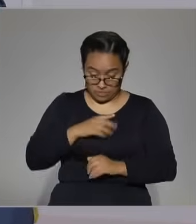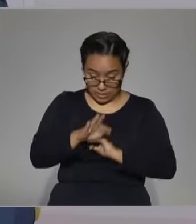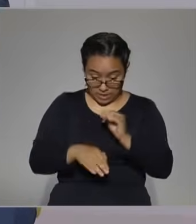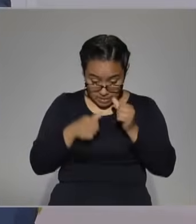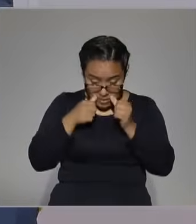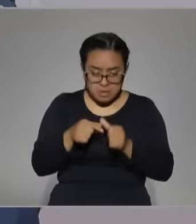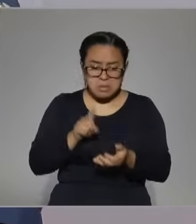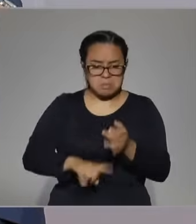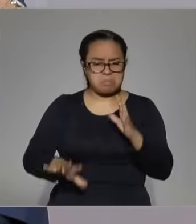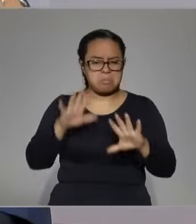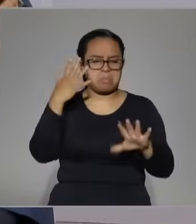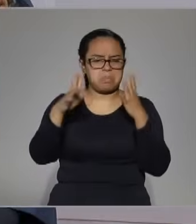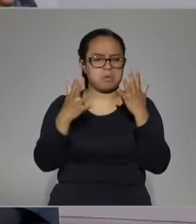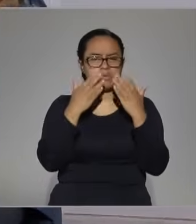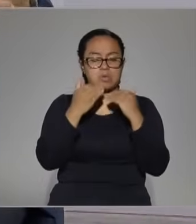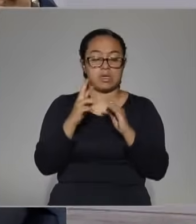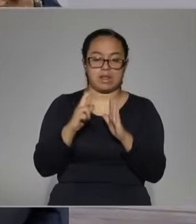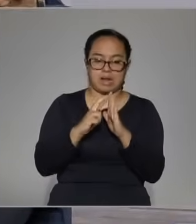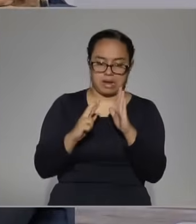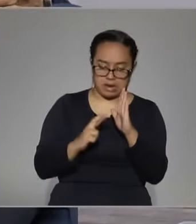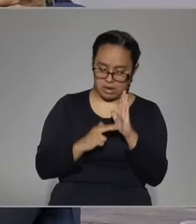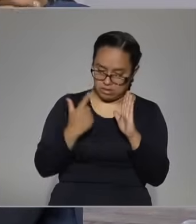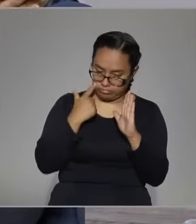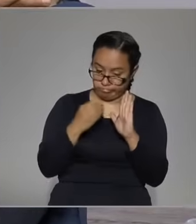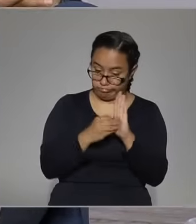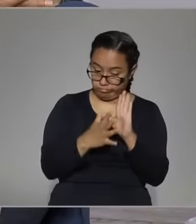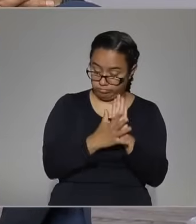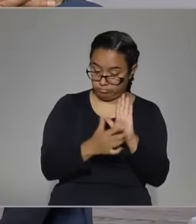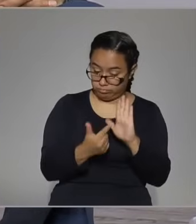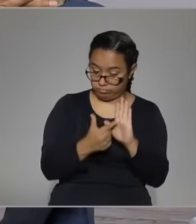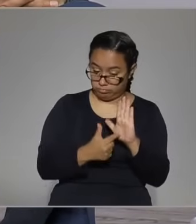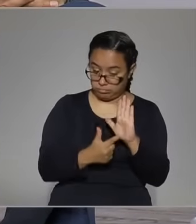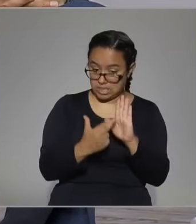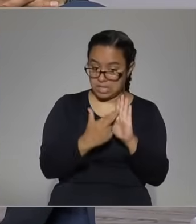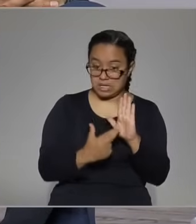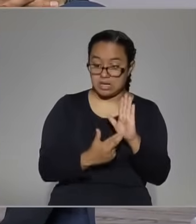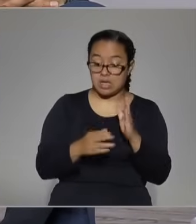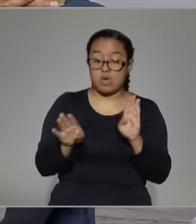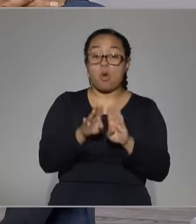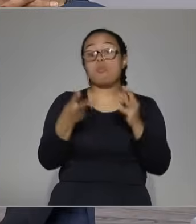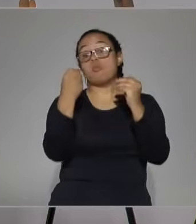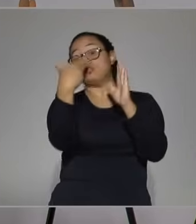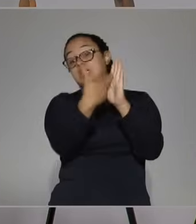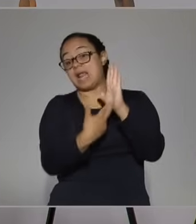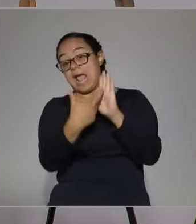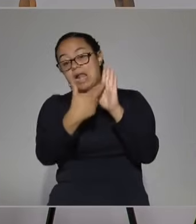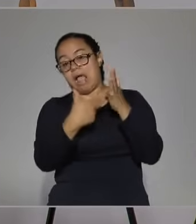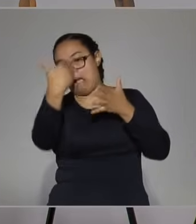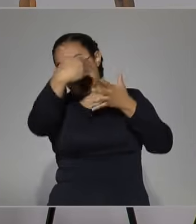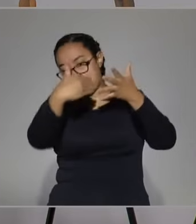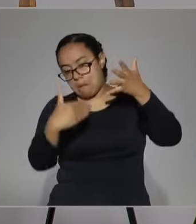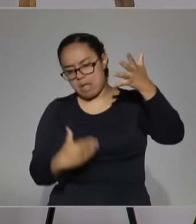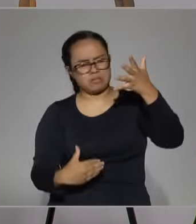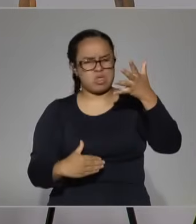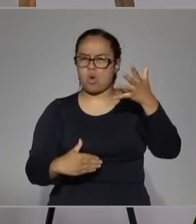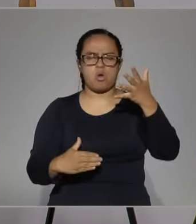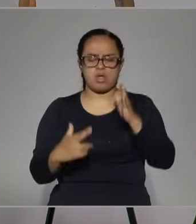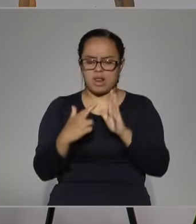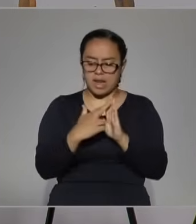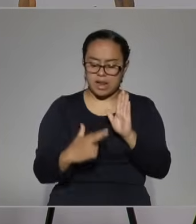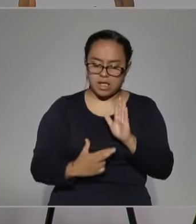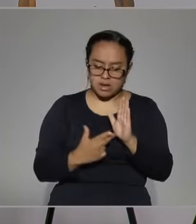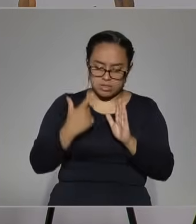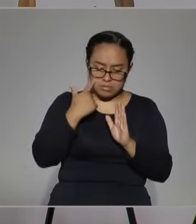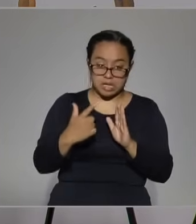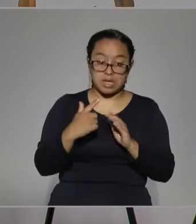lata. Unas reglas claras, medibles, y que no sea un atasque de reglas, o sea, siempre nos va a centrar. La falta